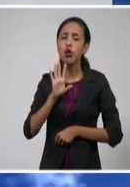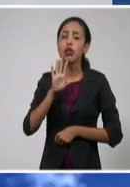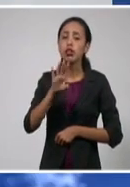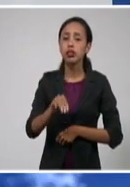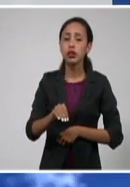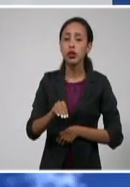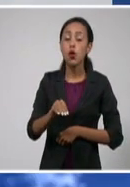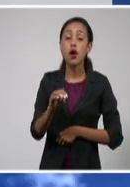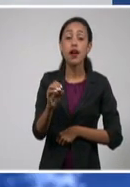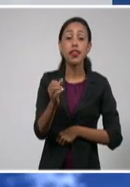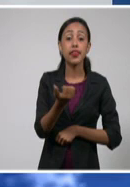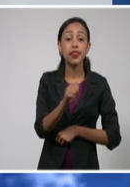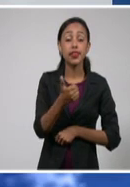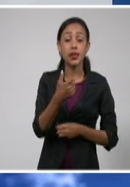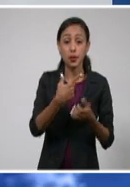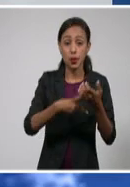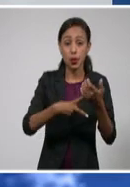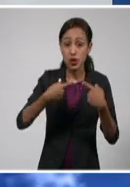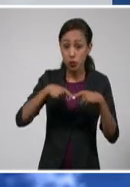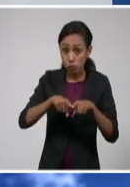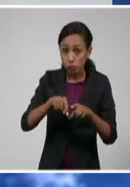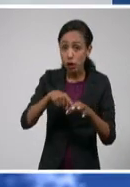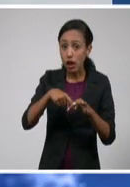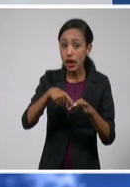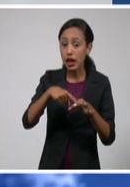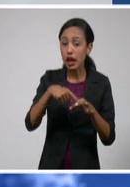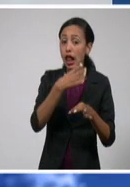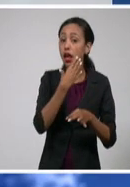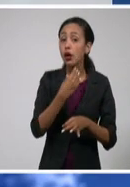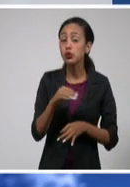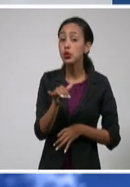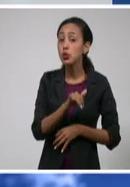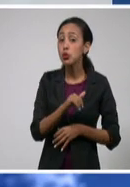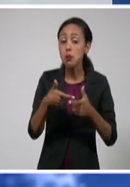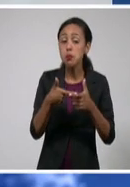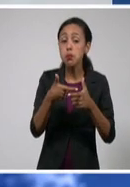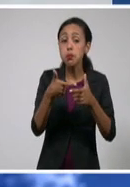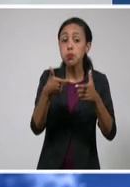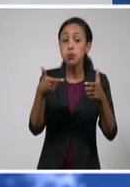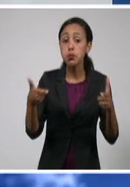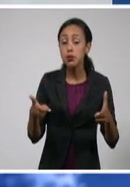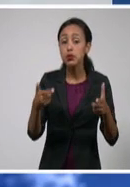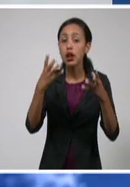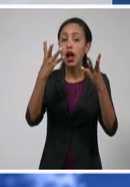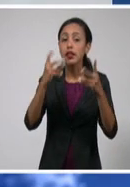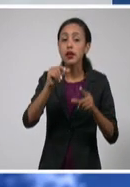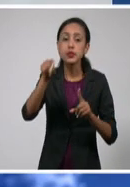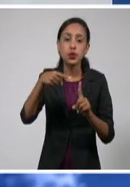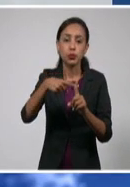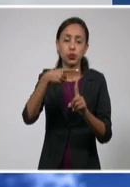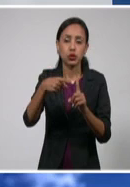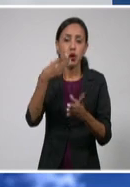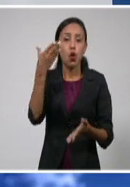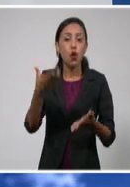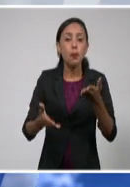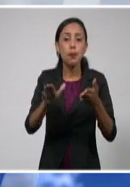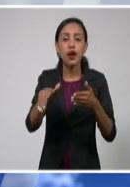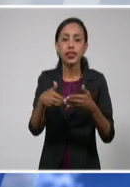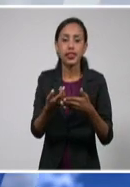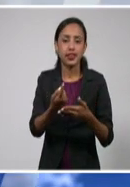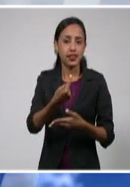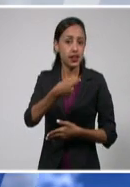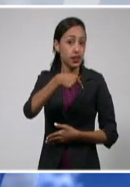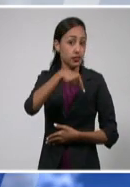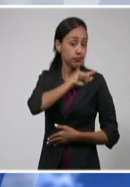10 provincias y el municipio especial Isla de la Juventud aumentaron el número de casos en relación con el día anterior y que